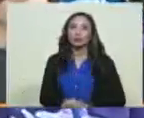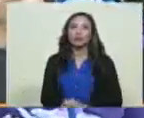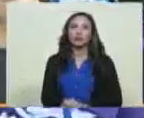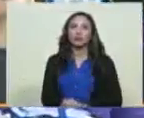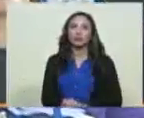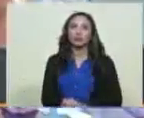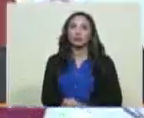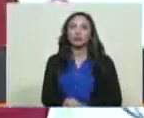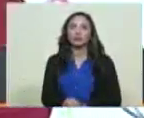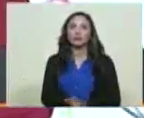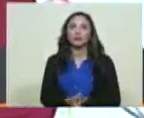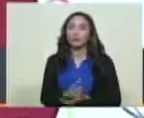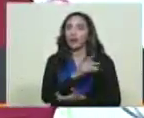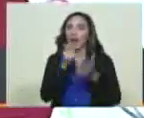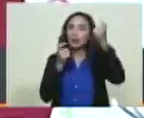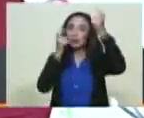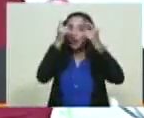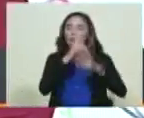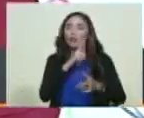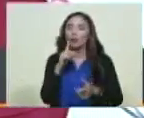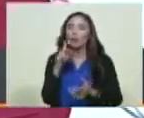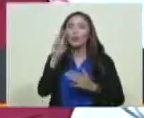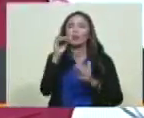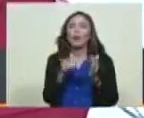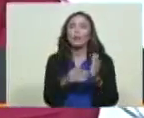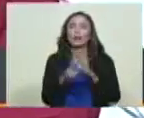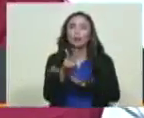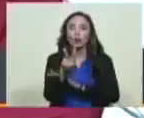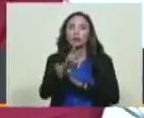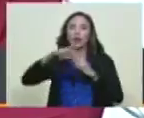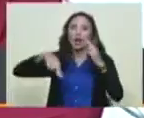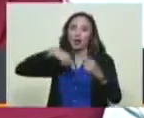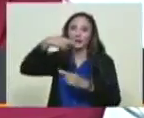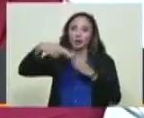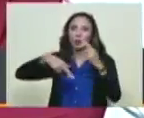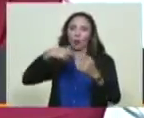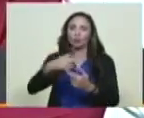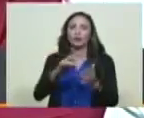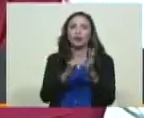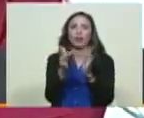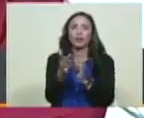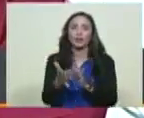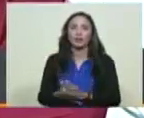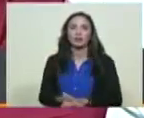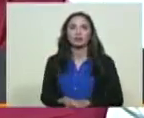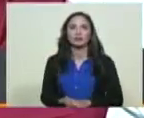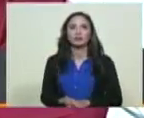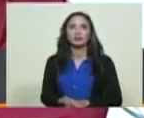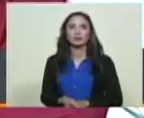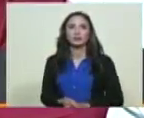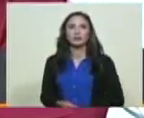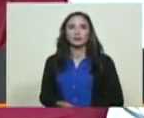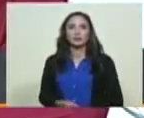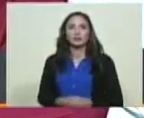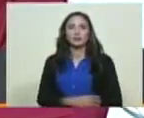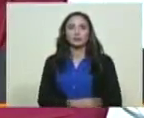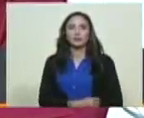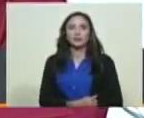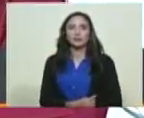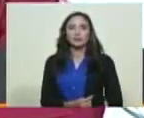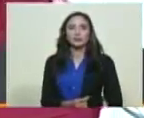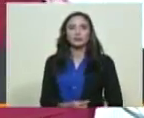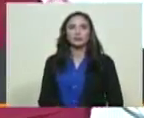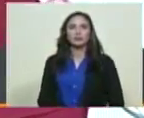lo llamaba el comandante chávez la revolución de abril del año